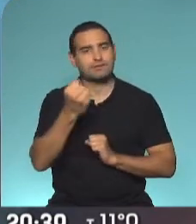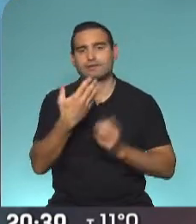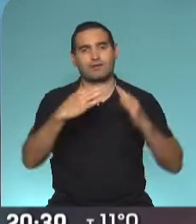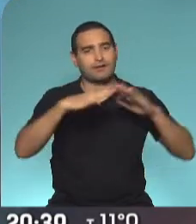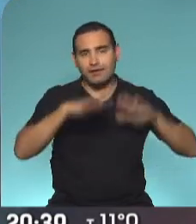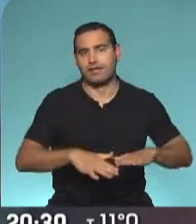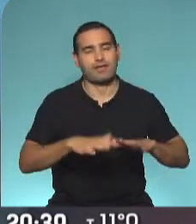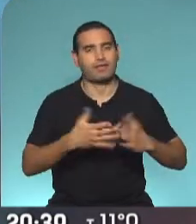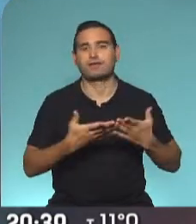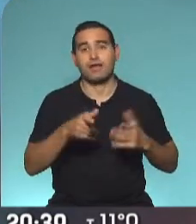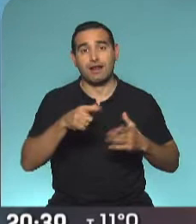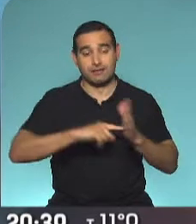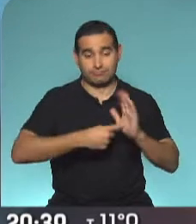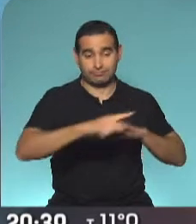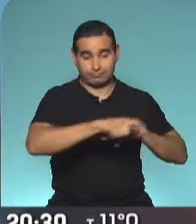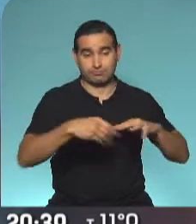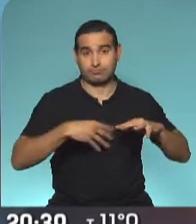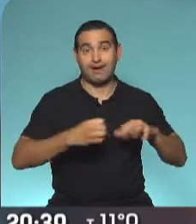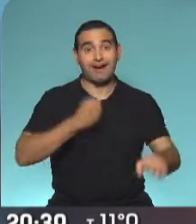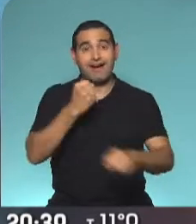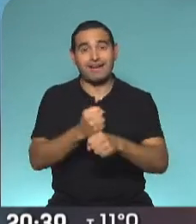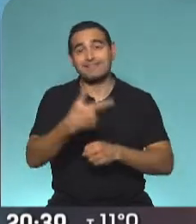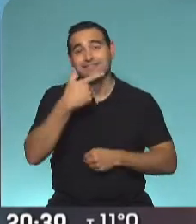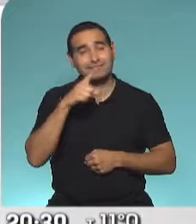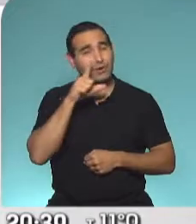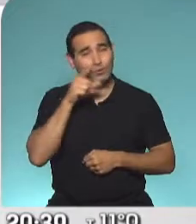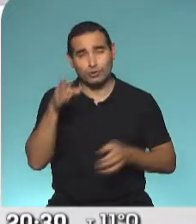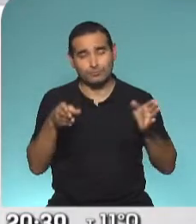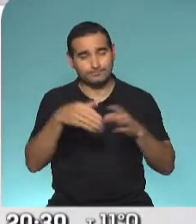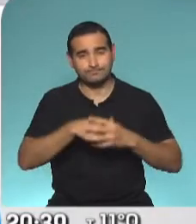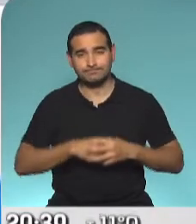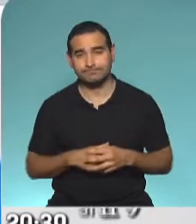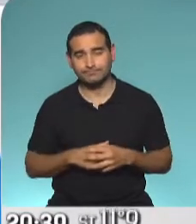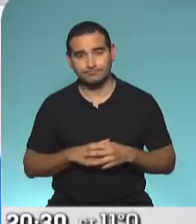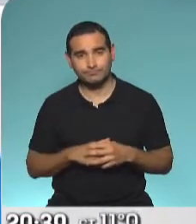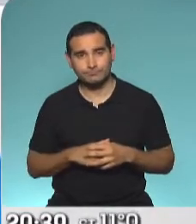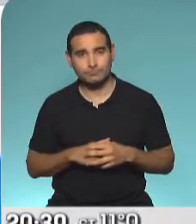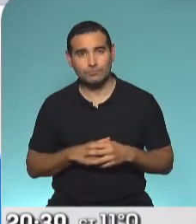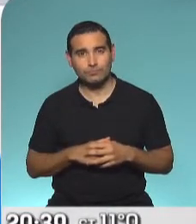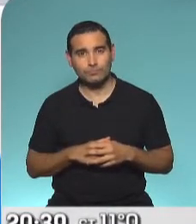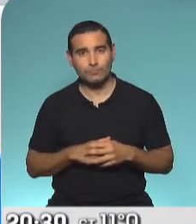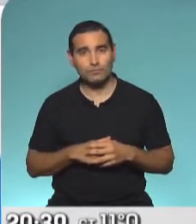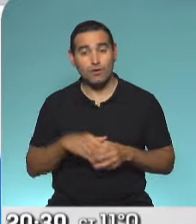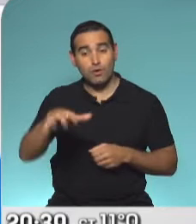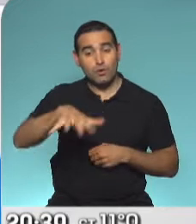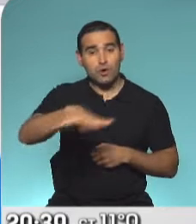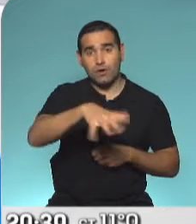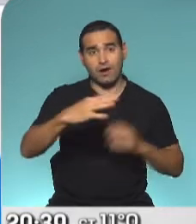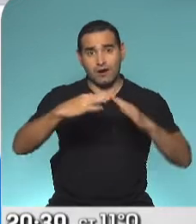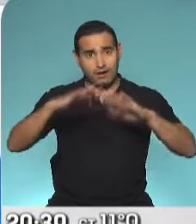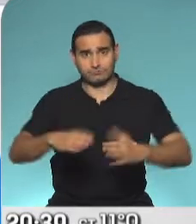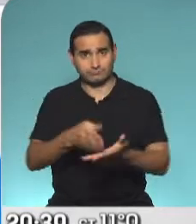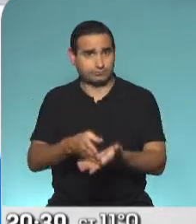social obligatorio en el amba hasta el 17 de julio en los lugares donde seguimos en aislamiento social